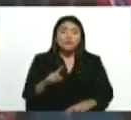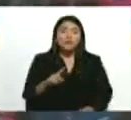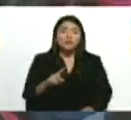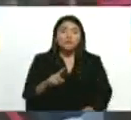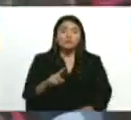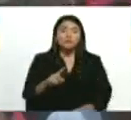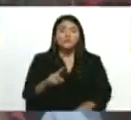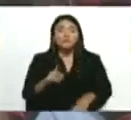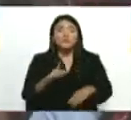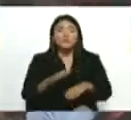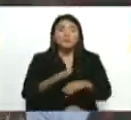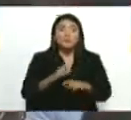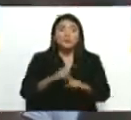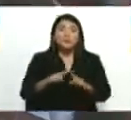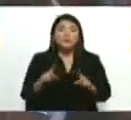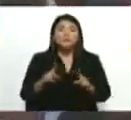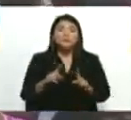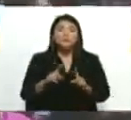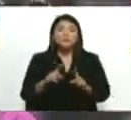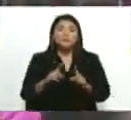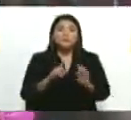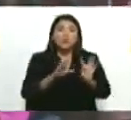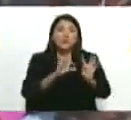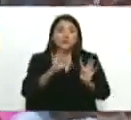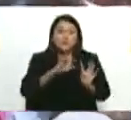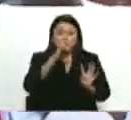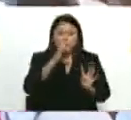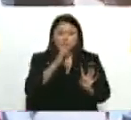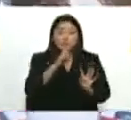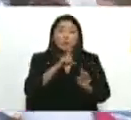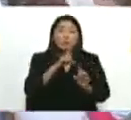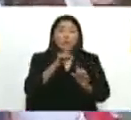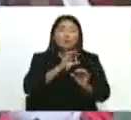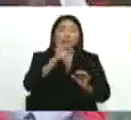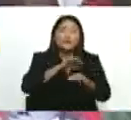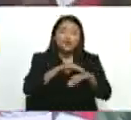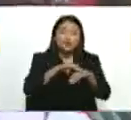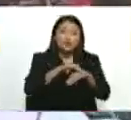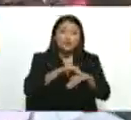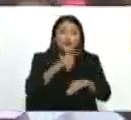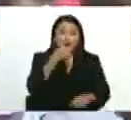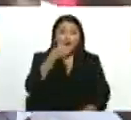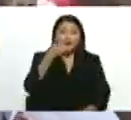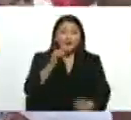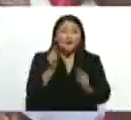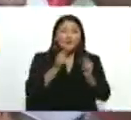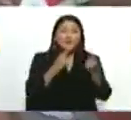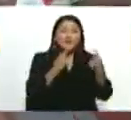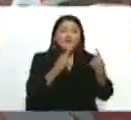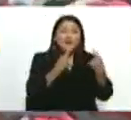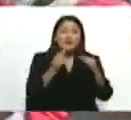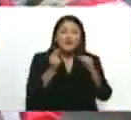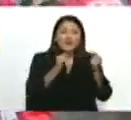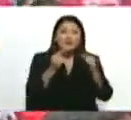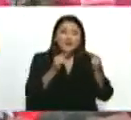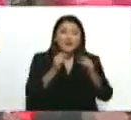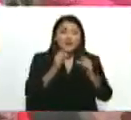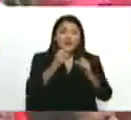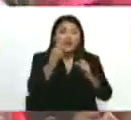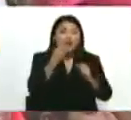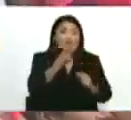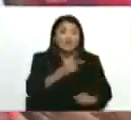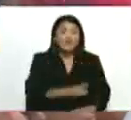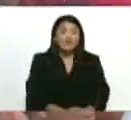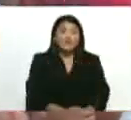el 90%, yo les pregunto a ustedes por el debate de ayer. Nadie lo vio. 20.000 personas, más gente